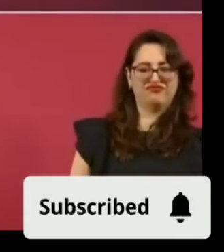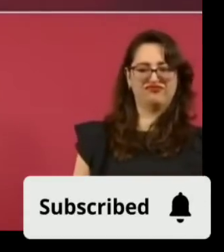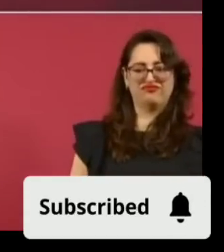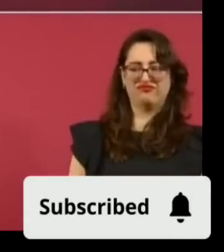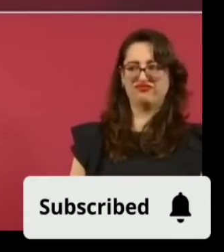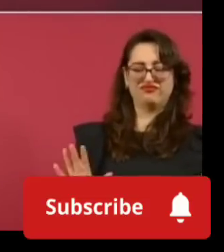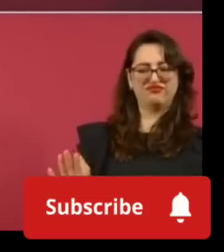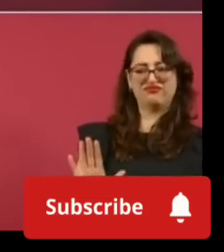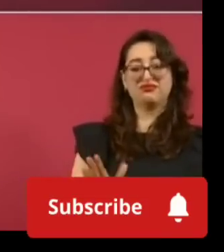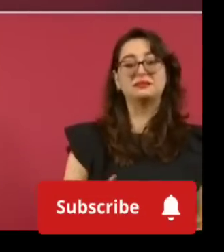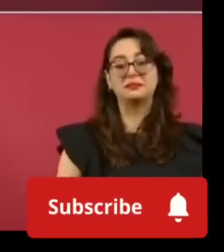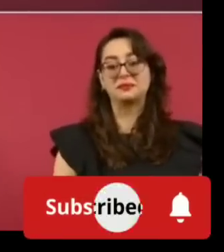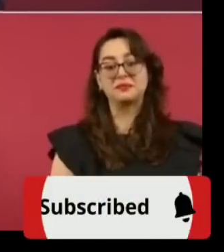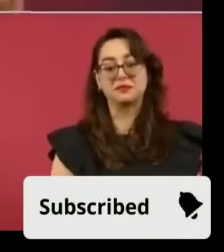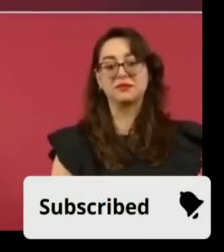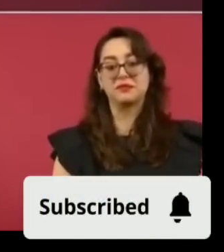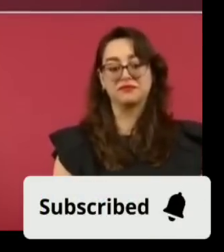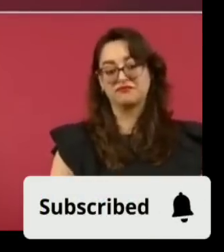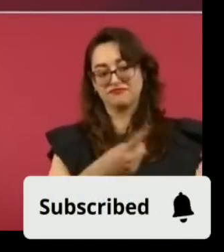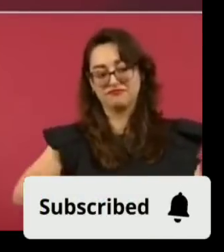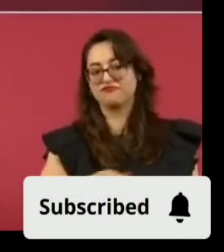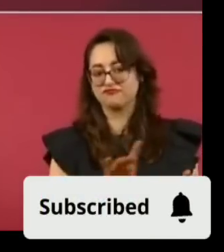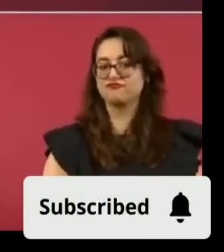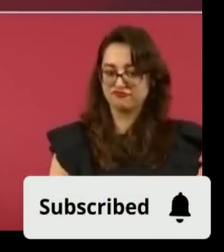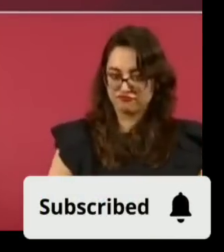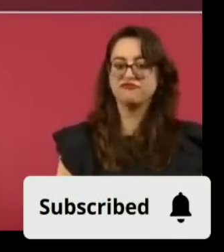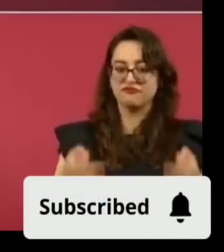y desde luego con ministros